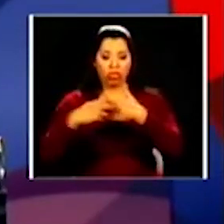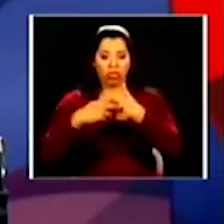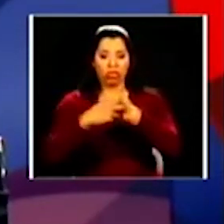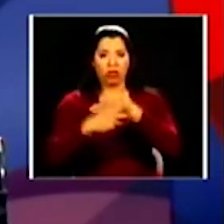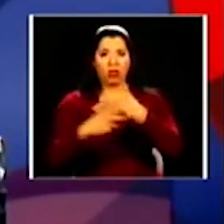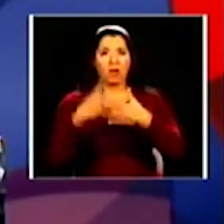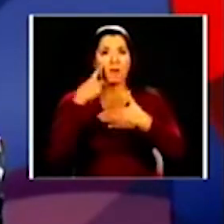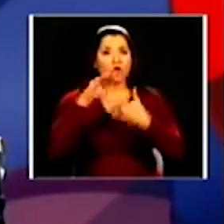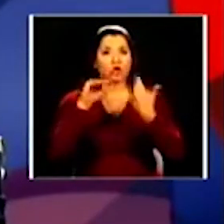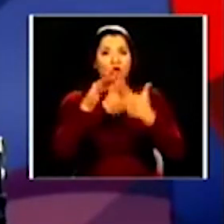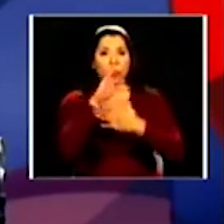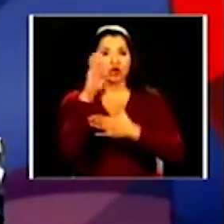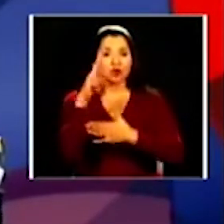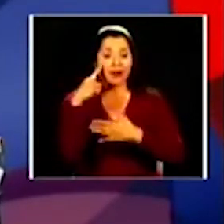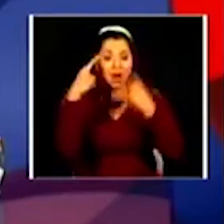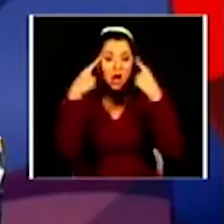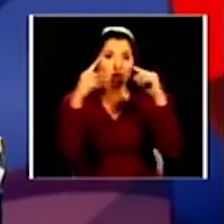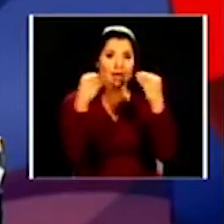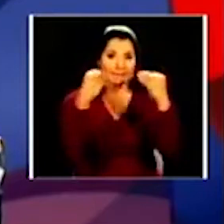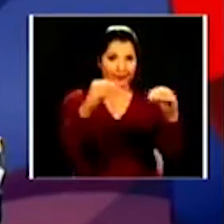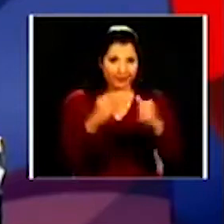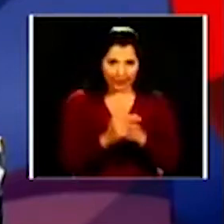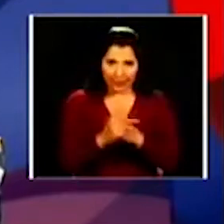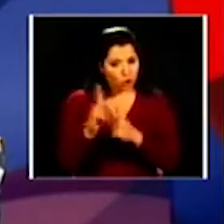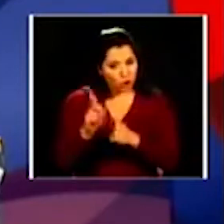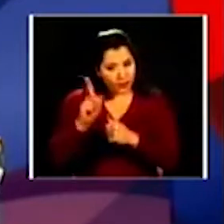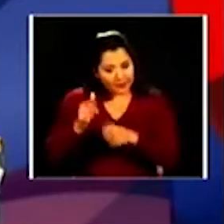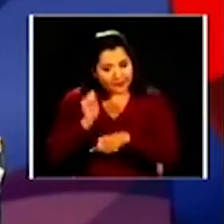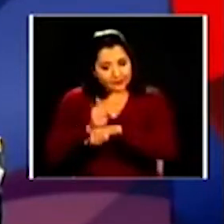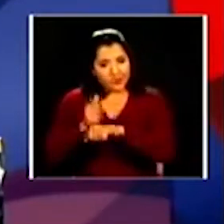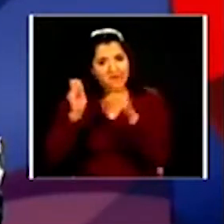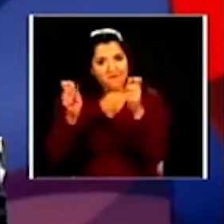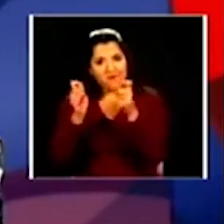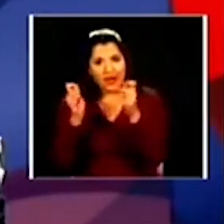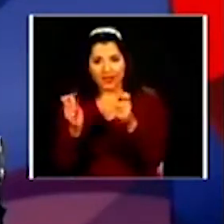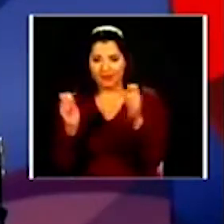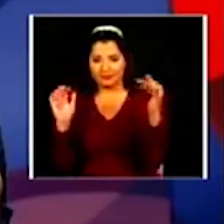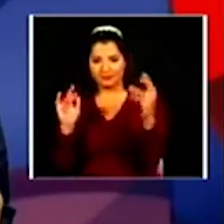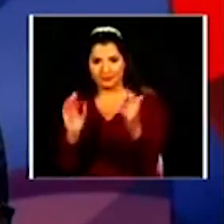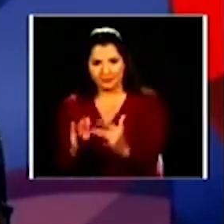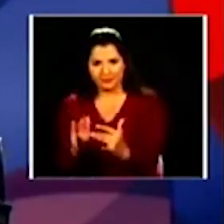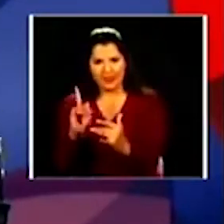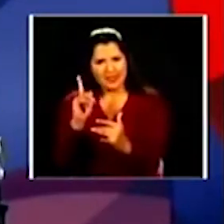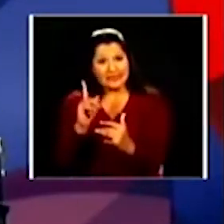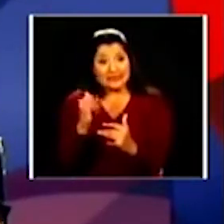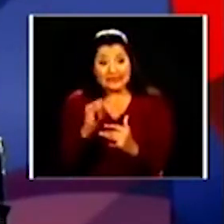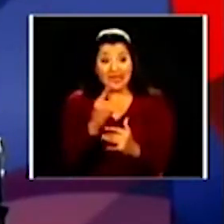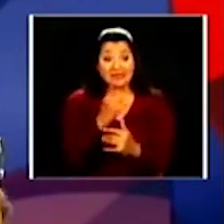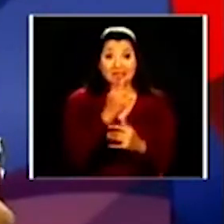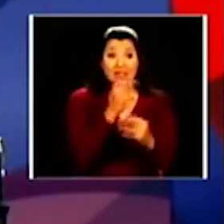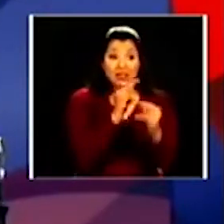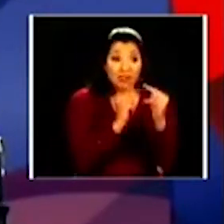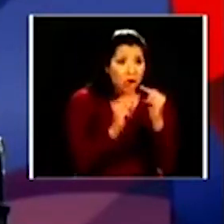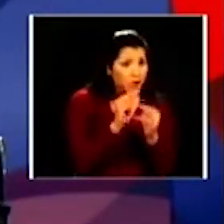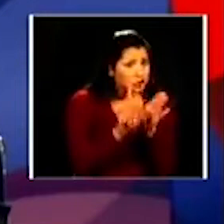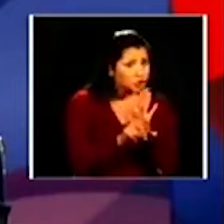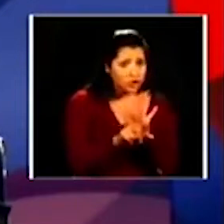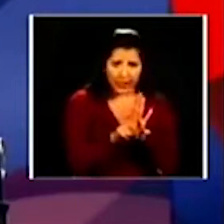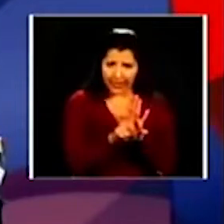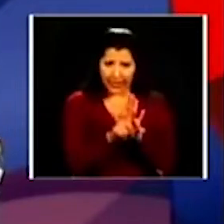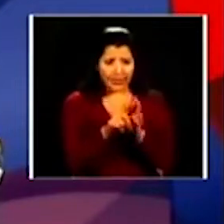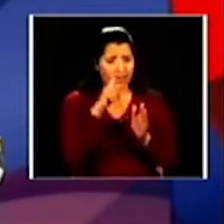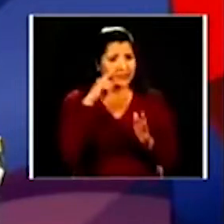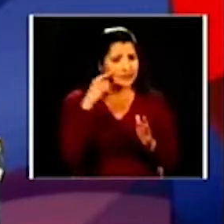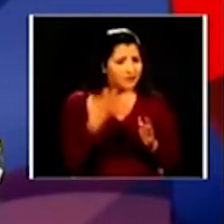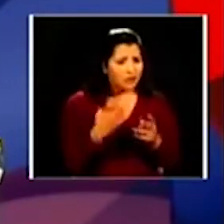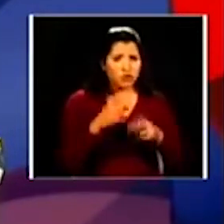don Alejandro, en efecto, necesitamos luchar, si es con contrabando, luchar contra el contrabando de papa, cebolla o cualquier otro